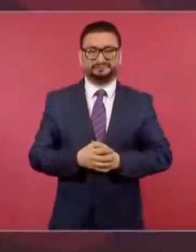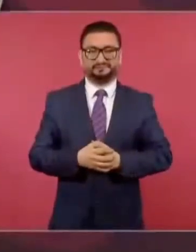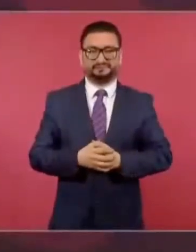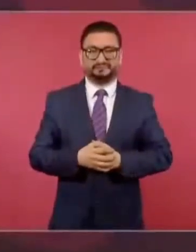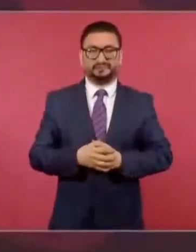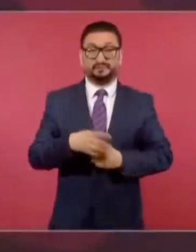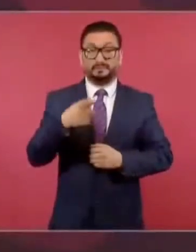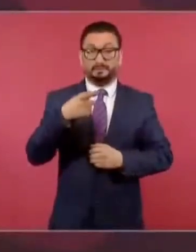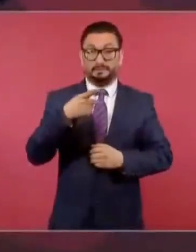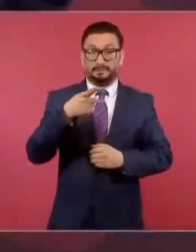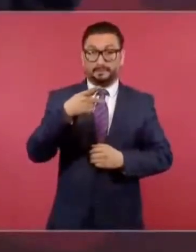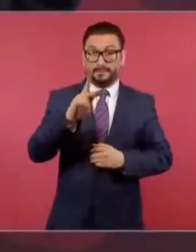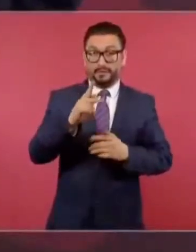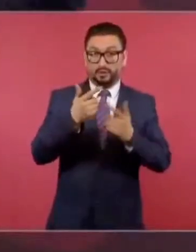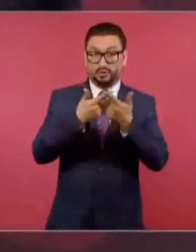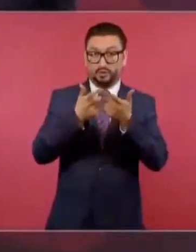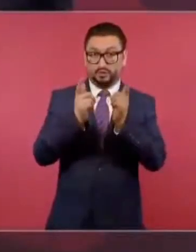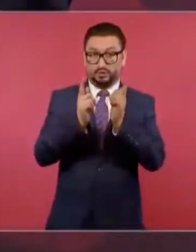Pero arriba